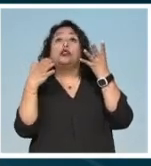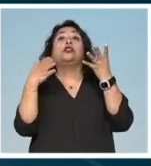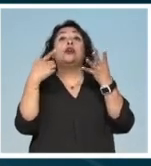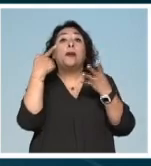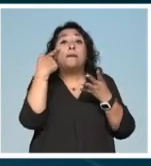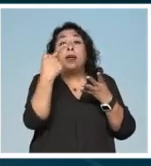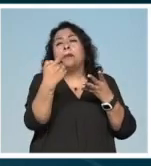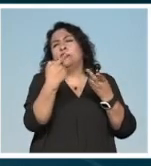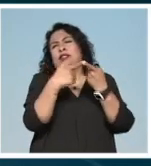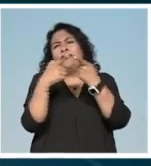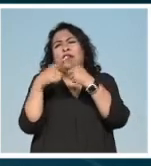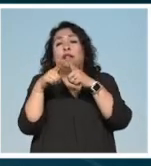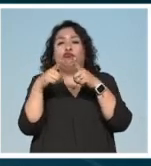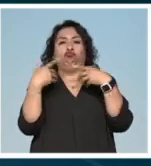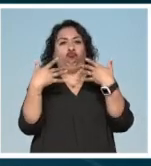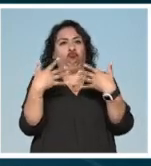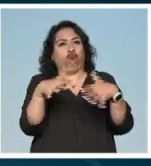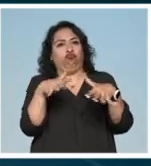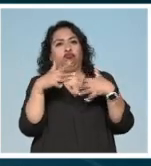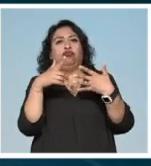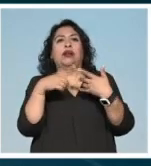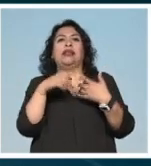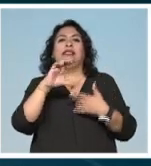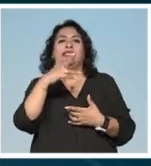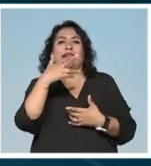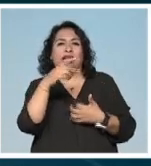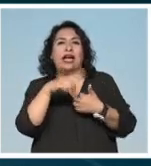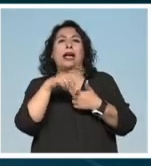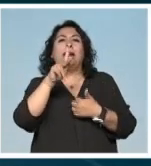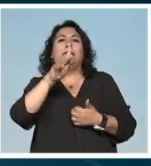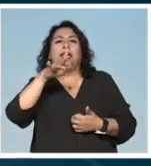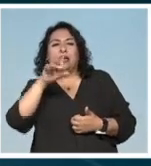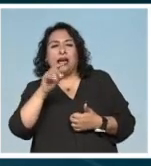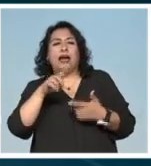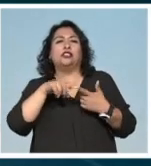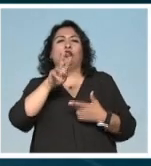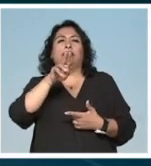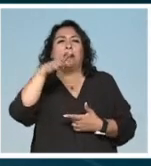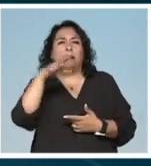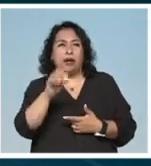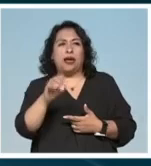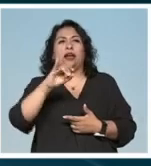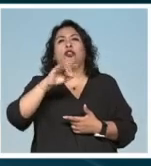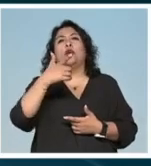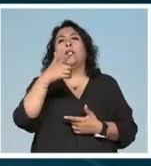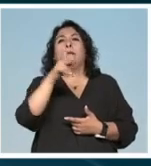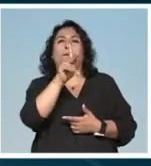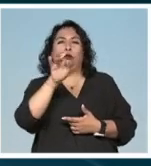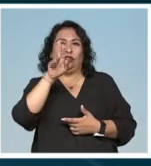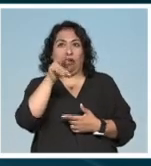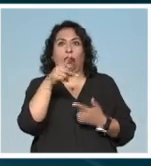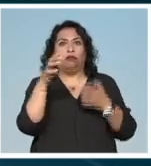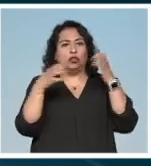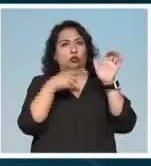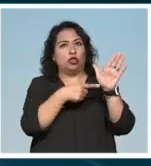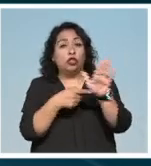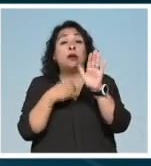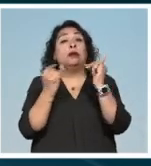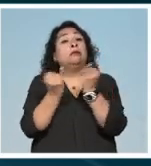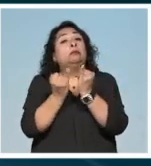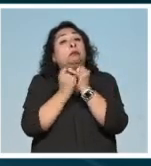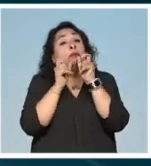se han exhibido obras de connotados creadores como Marc Chagall, Pablo Picasso, Rufino Tamayo y José Guadalupe Posada. De igual